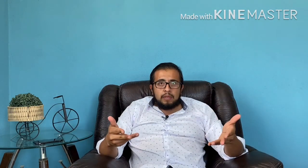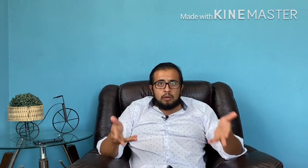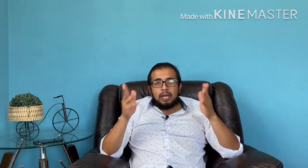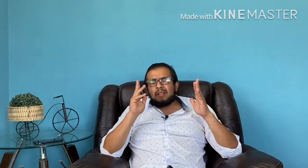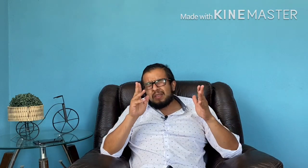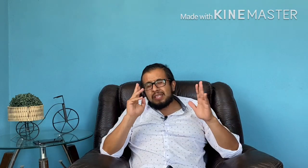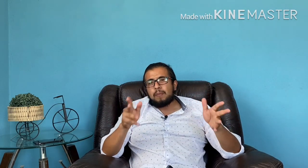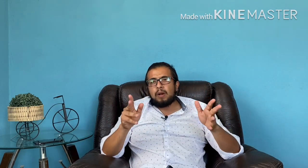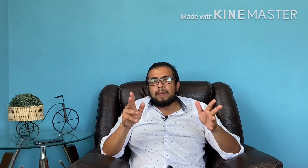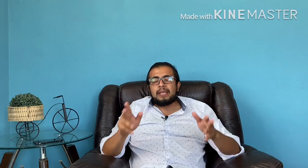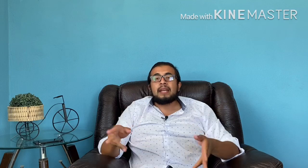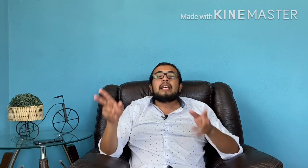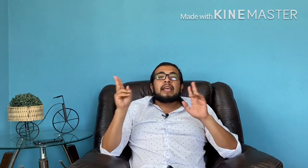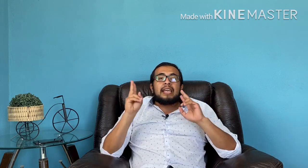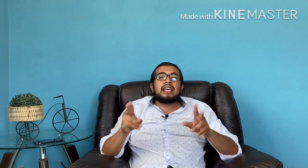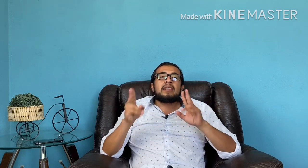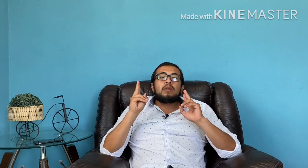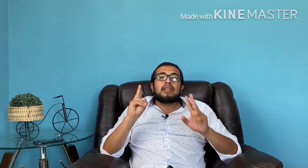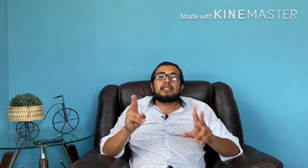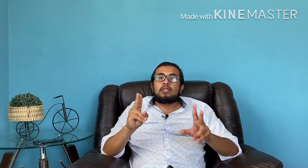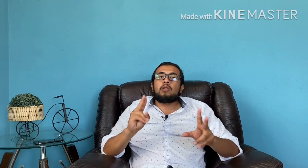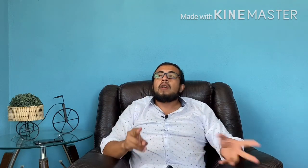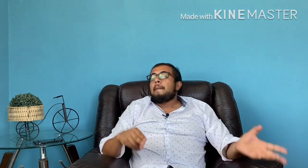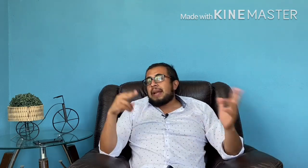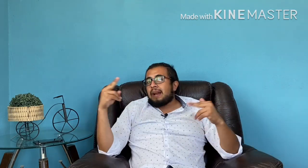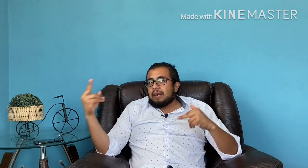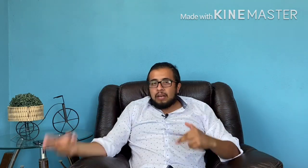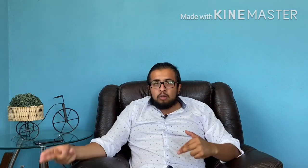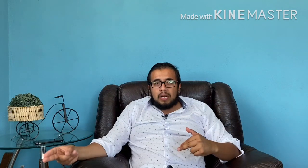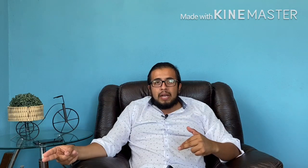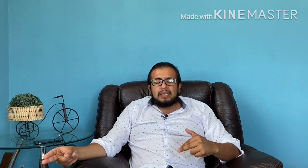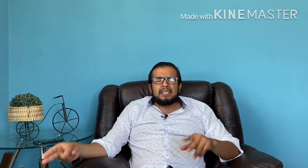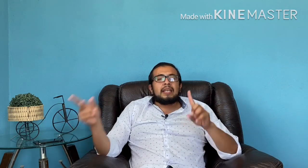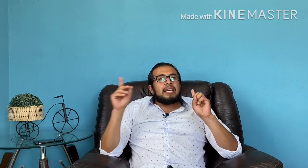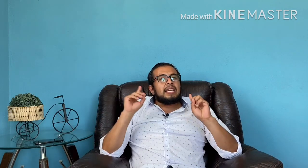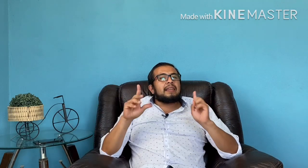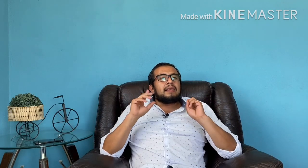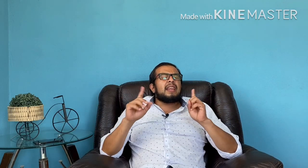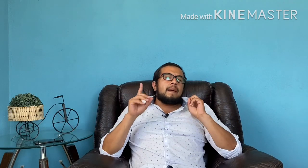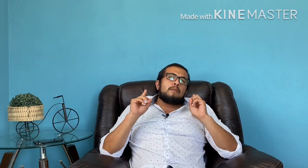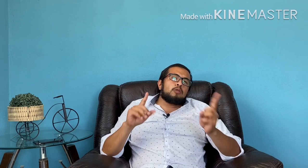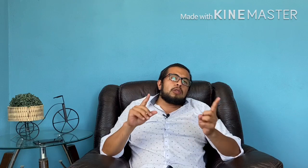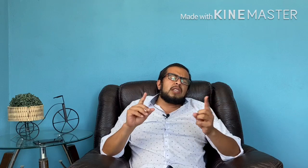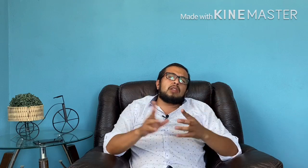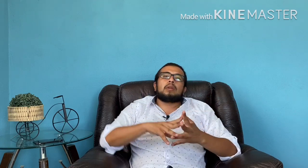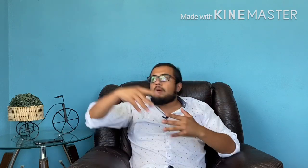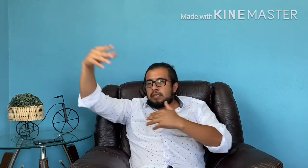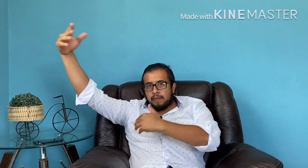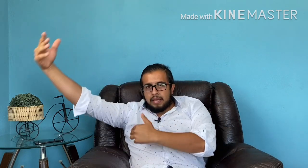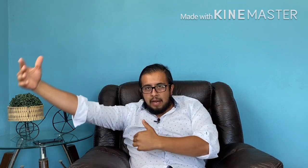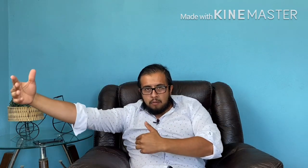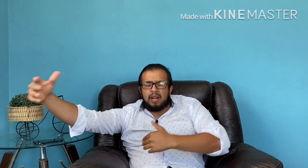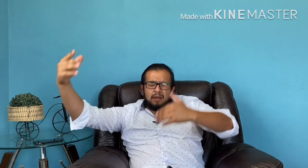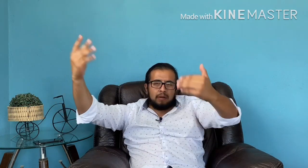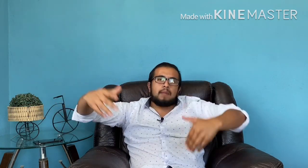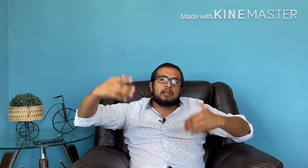esta información, entonces te pone a pensar que ya hay una decisión para el regreso a clases y tendría mucho sentido que aunque se va